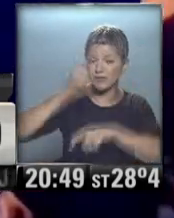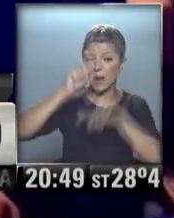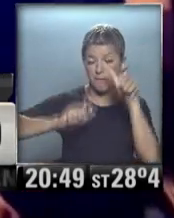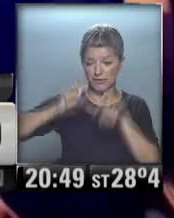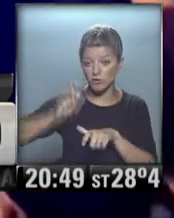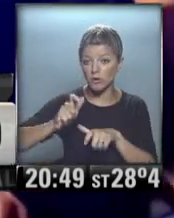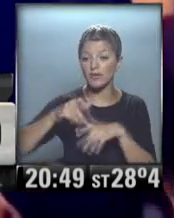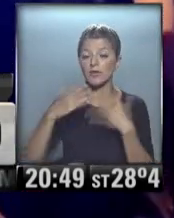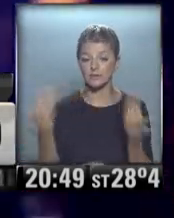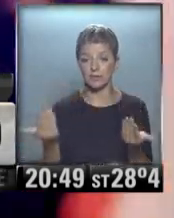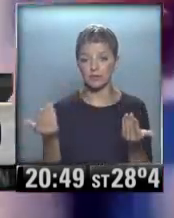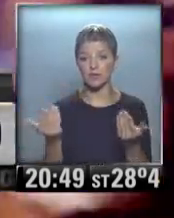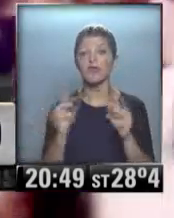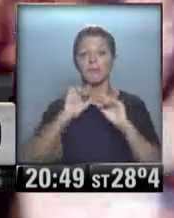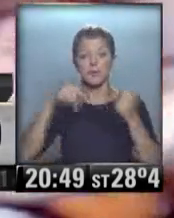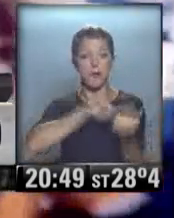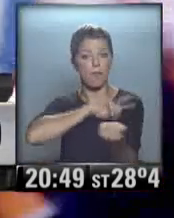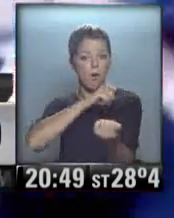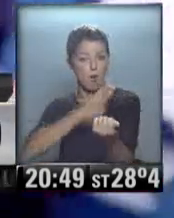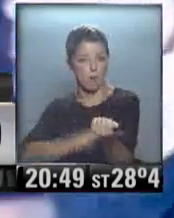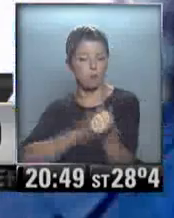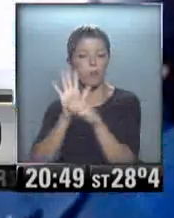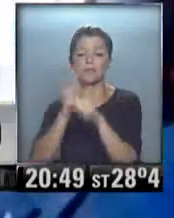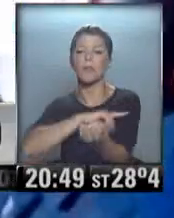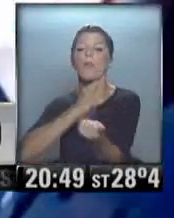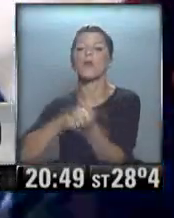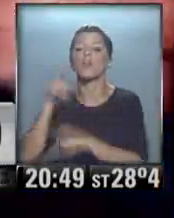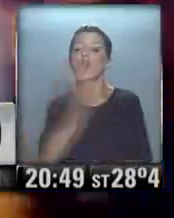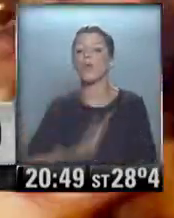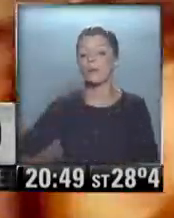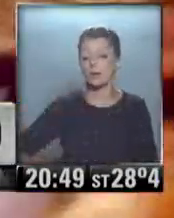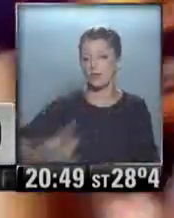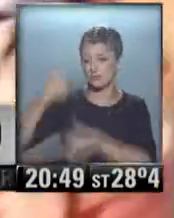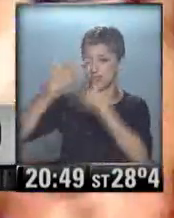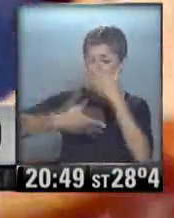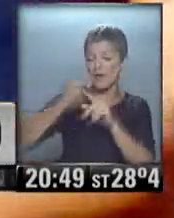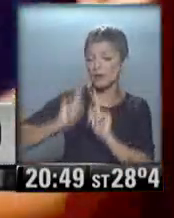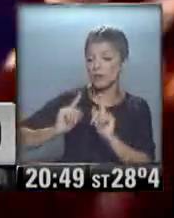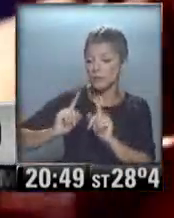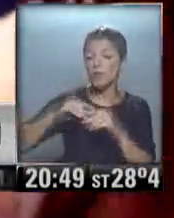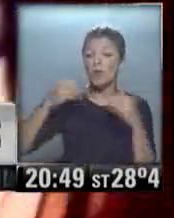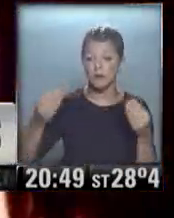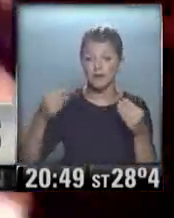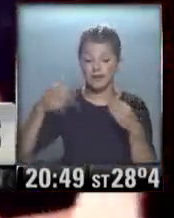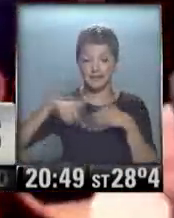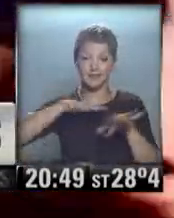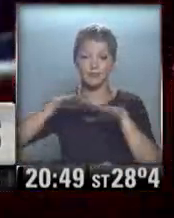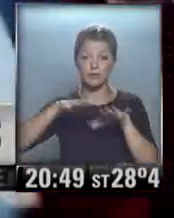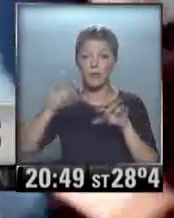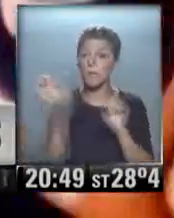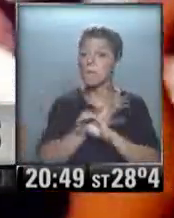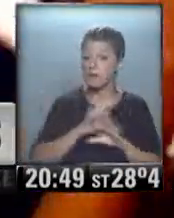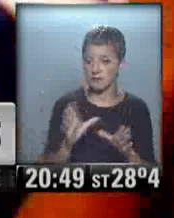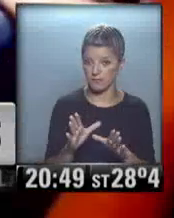y entregue el monopolio de la violencia al estado hace que esté este quebrantamiento no se está como más grosero